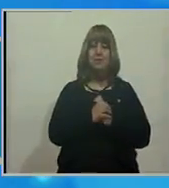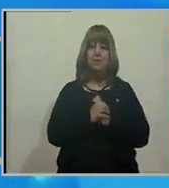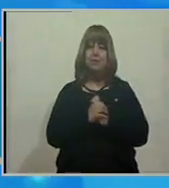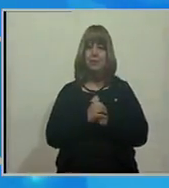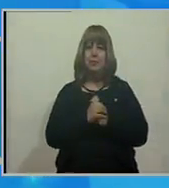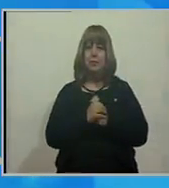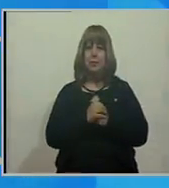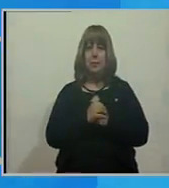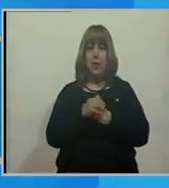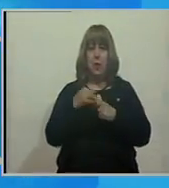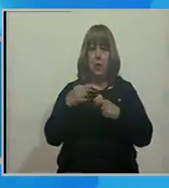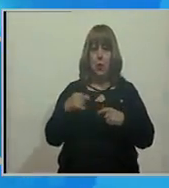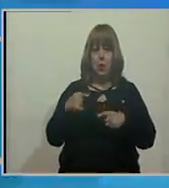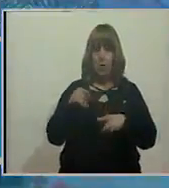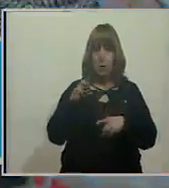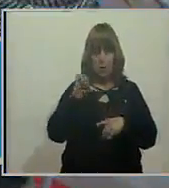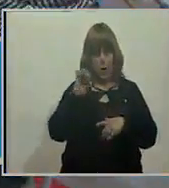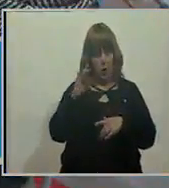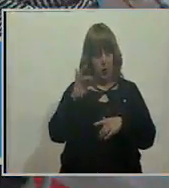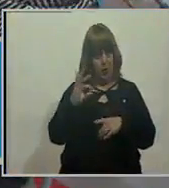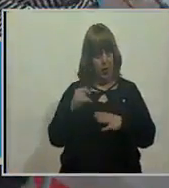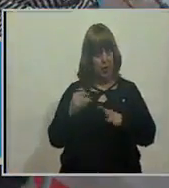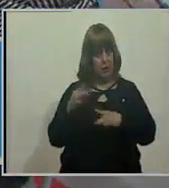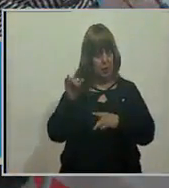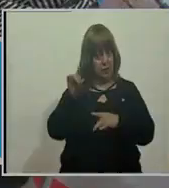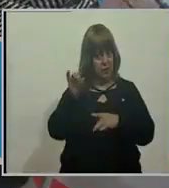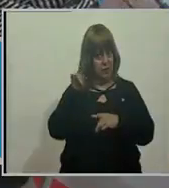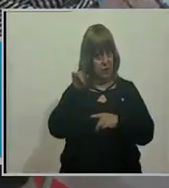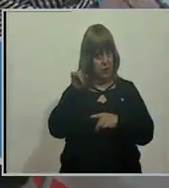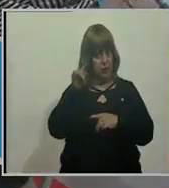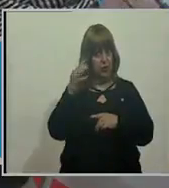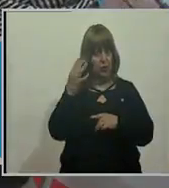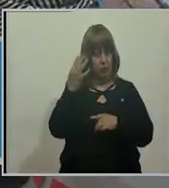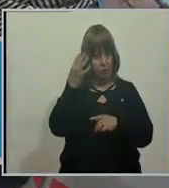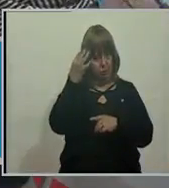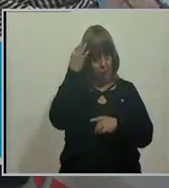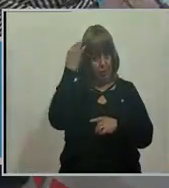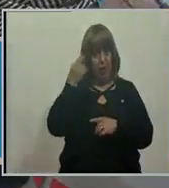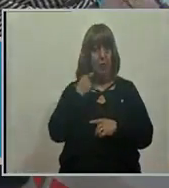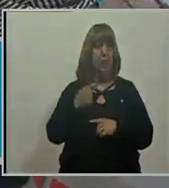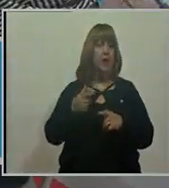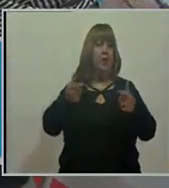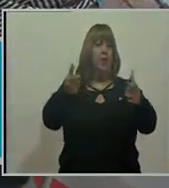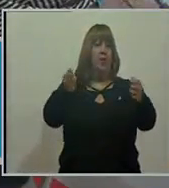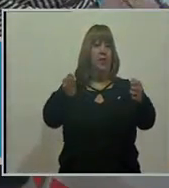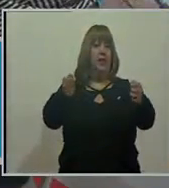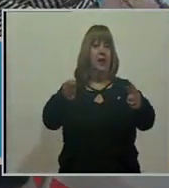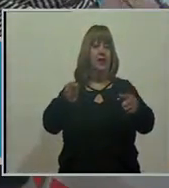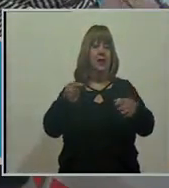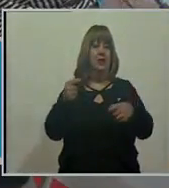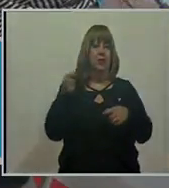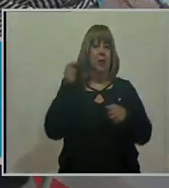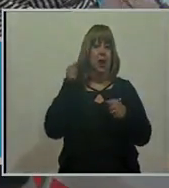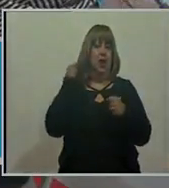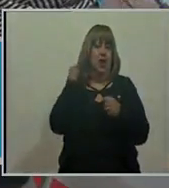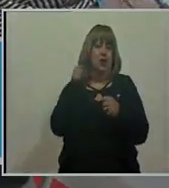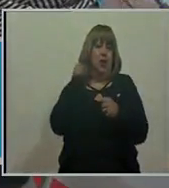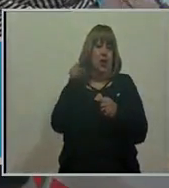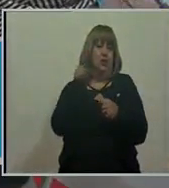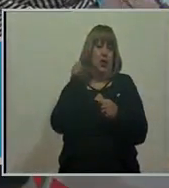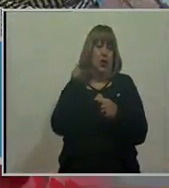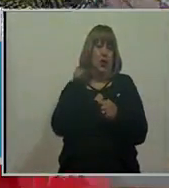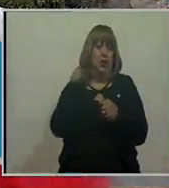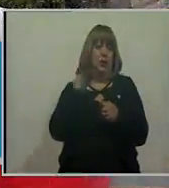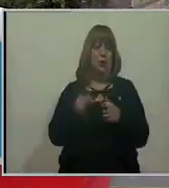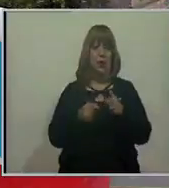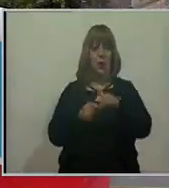Claudia manejarte en ese lugar casi zen que estás planteando cuando prendés la tele y te están matando, por ejemplo. Y cambiás de